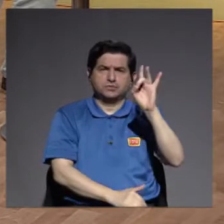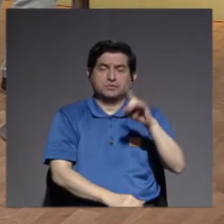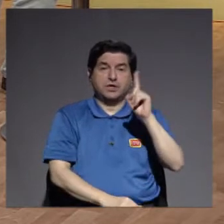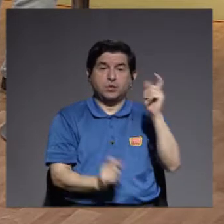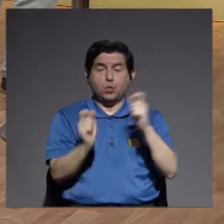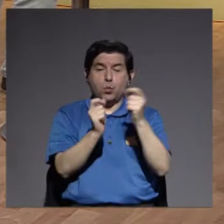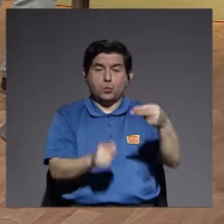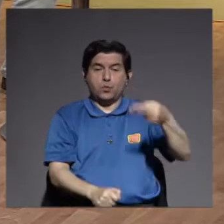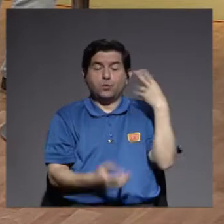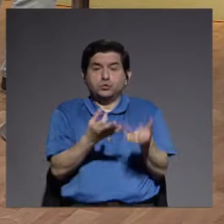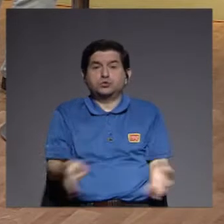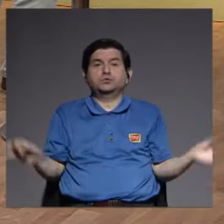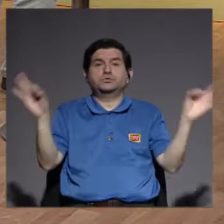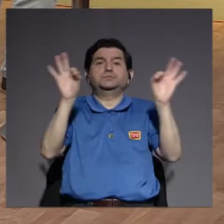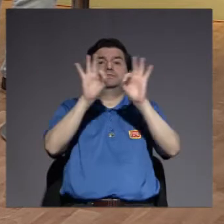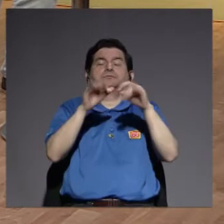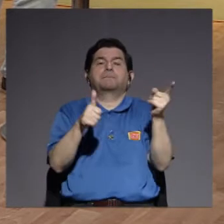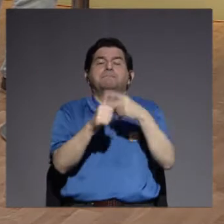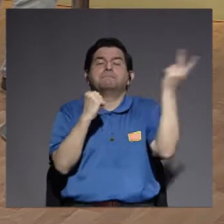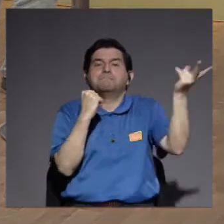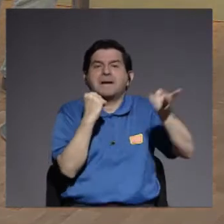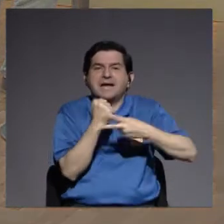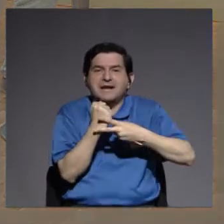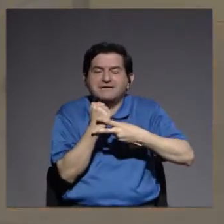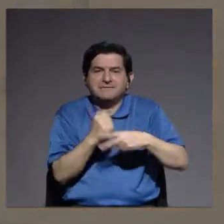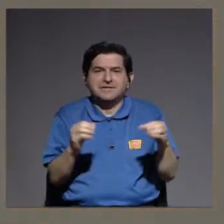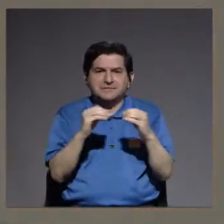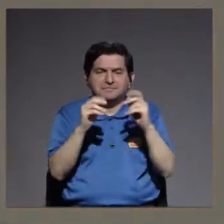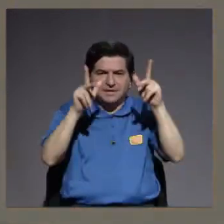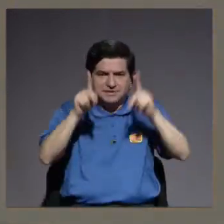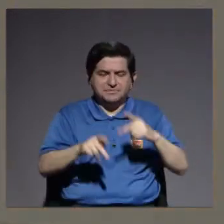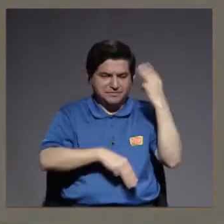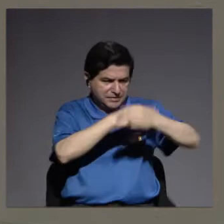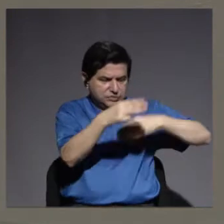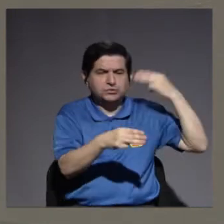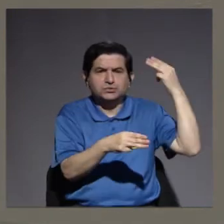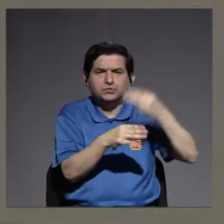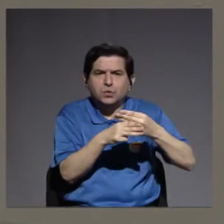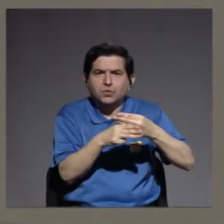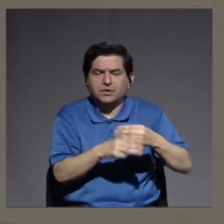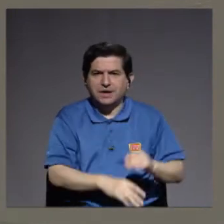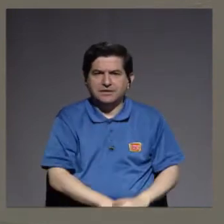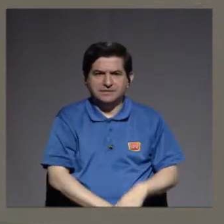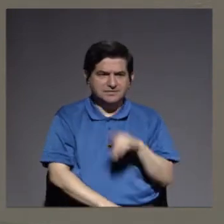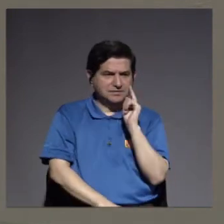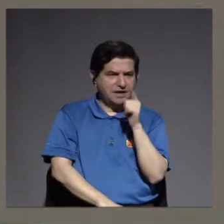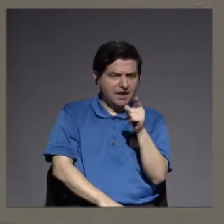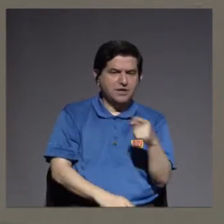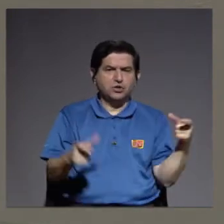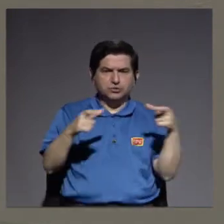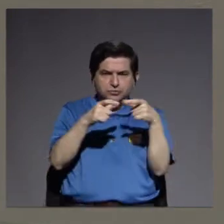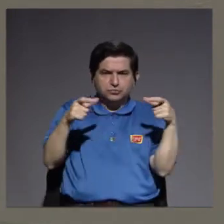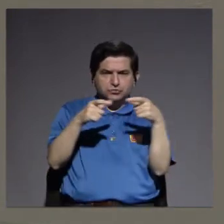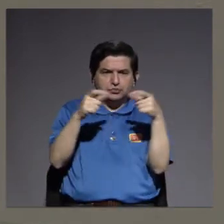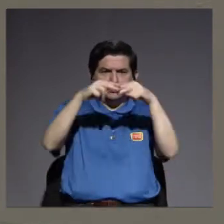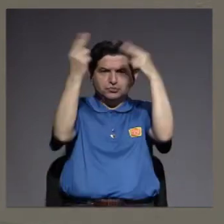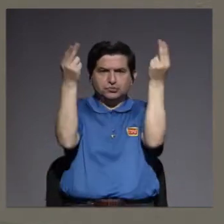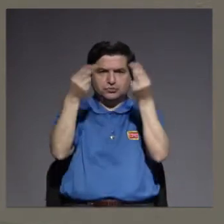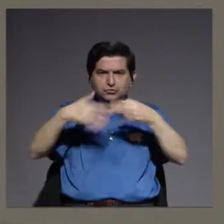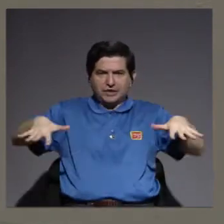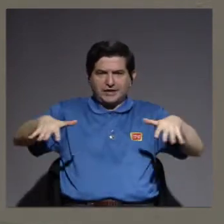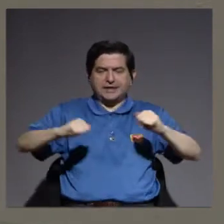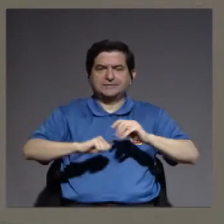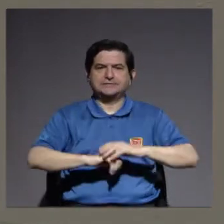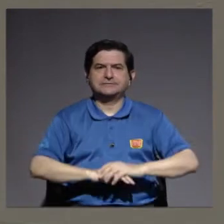hito importante, y es que por primera vez más de las personas alrededor del mundo se encuentran conectadas a Internet.